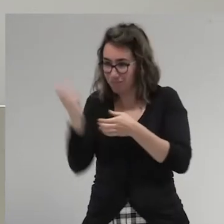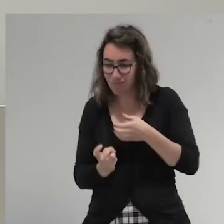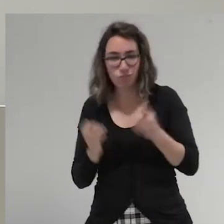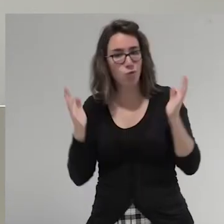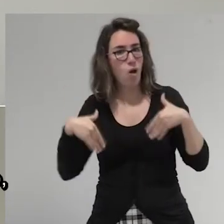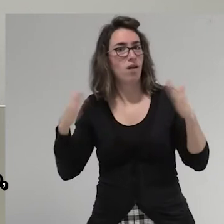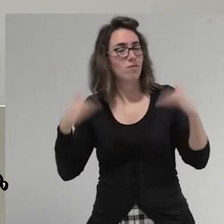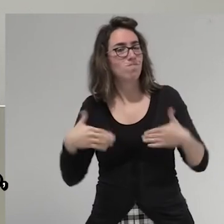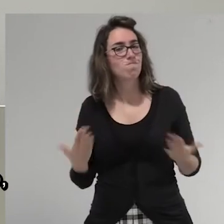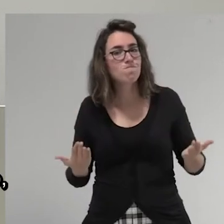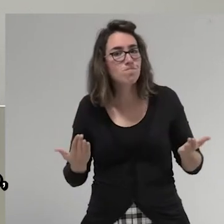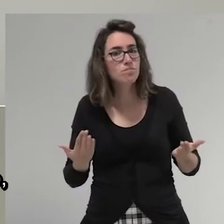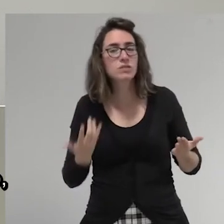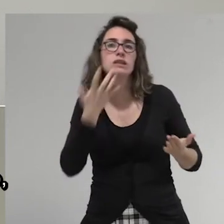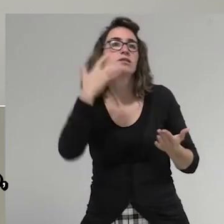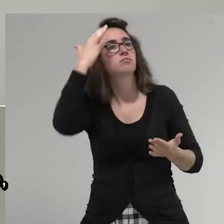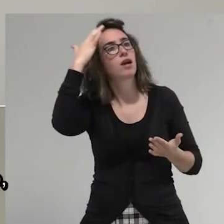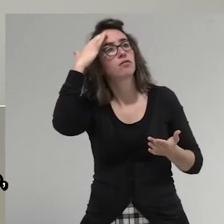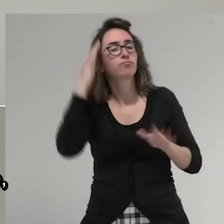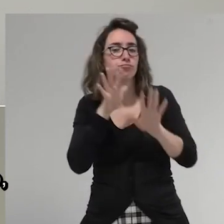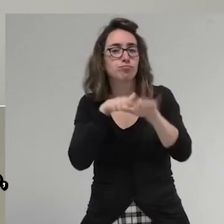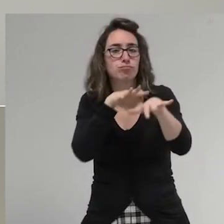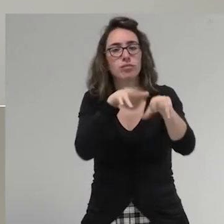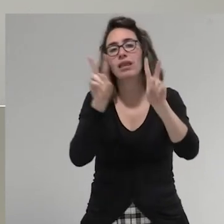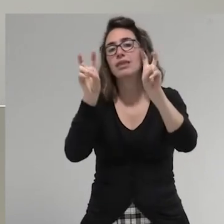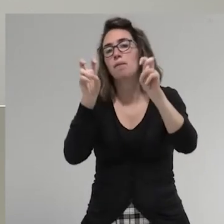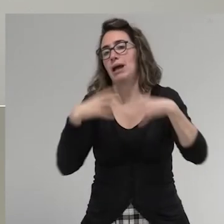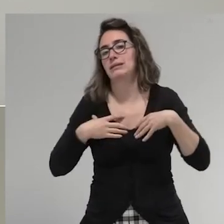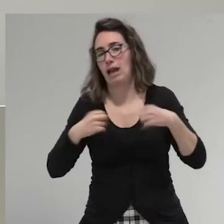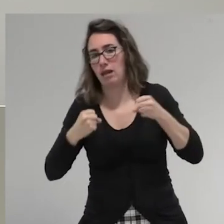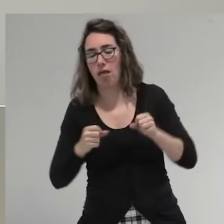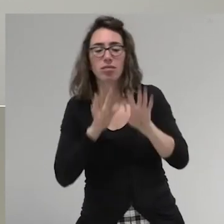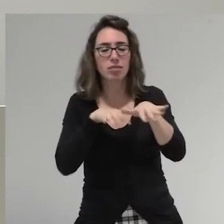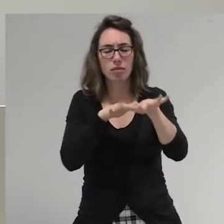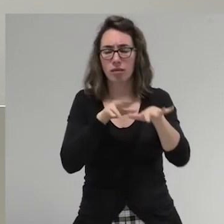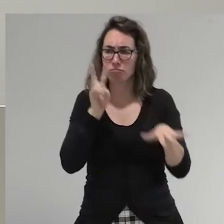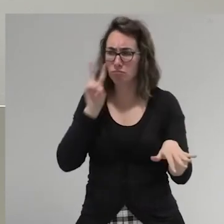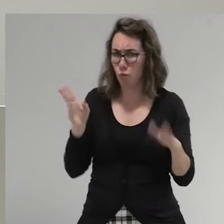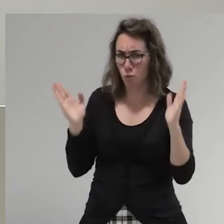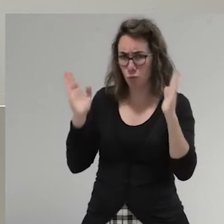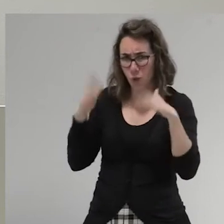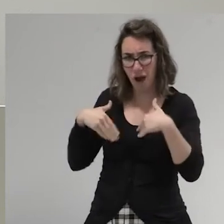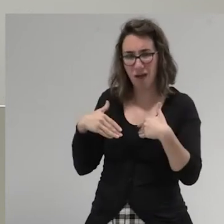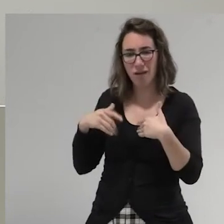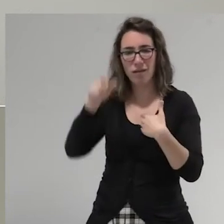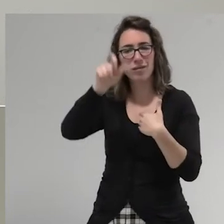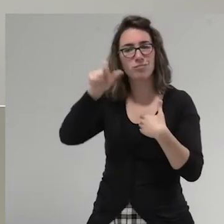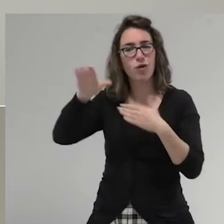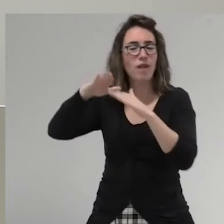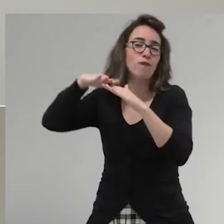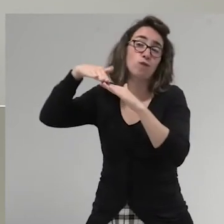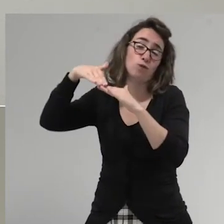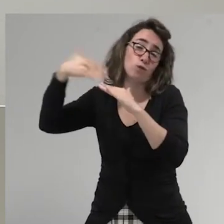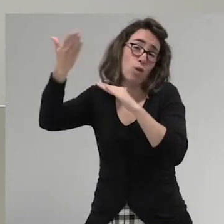hablando. Si hay una manifestación, por ejemplo, por la sanidad, pues no hay ese sector de fuera, por llamarlo